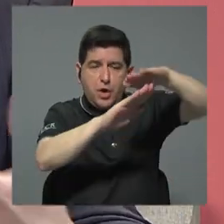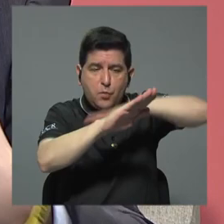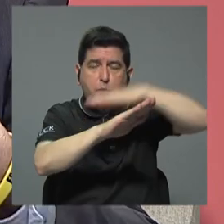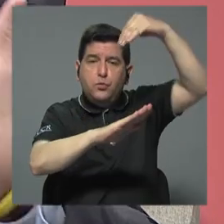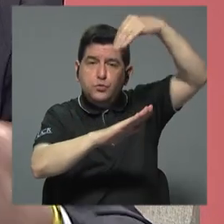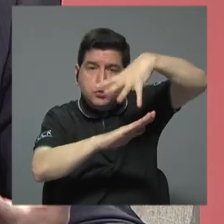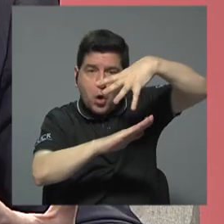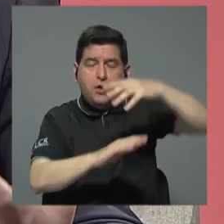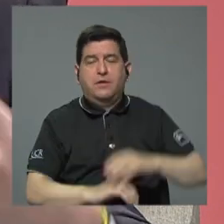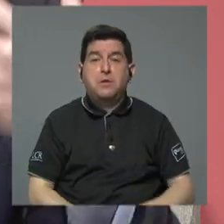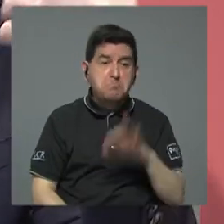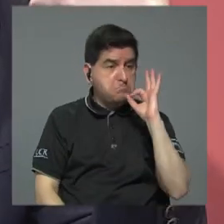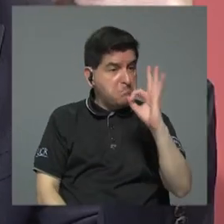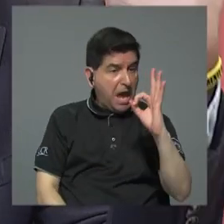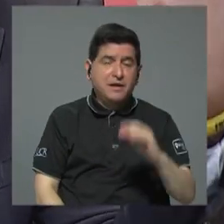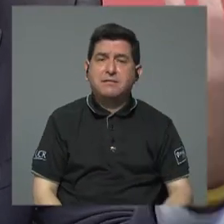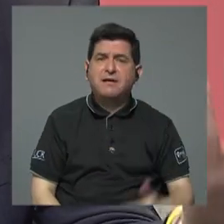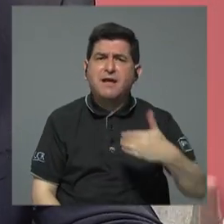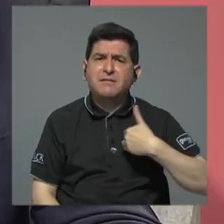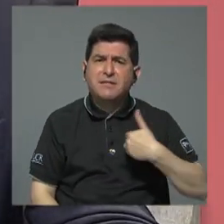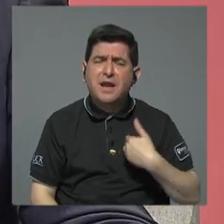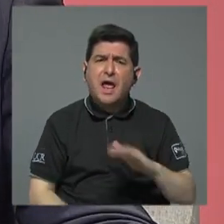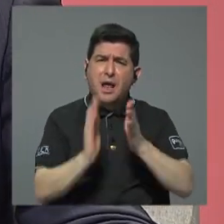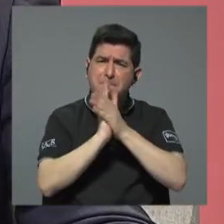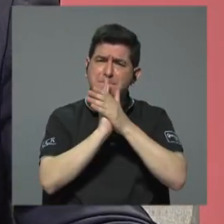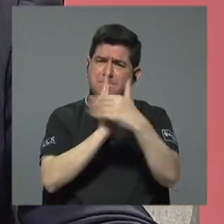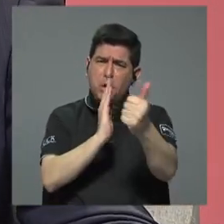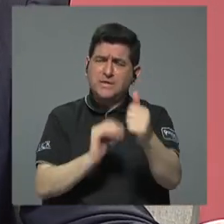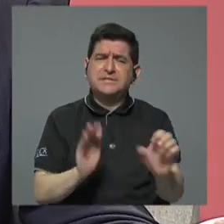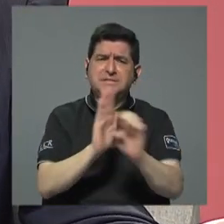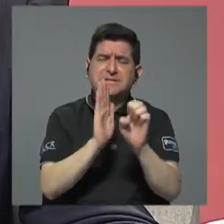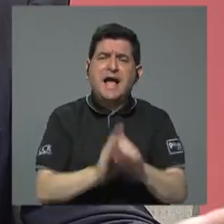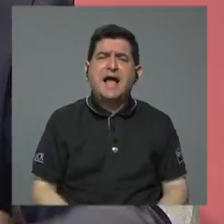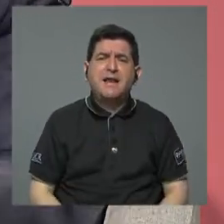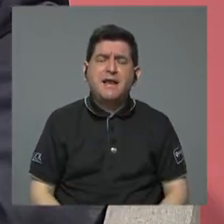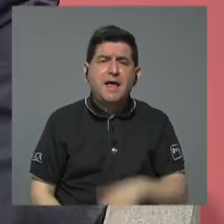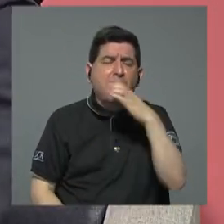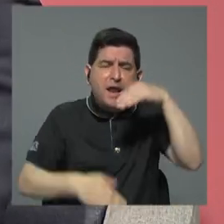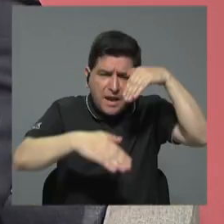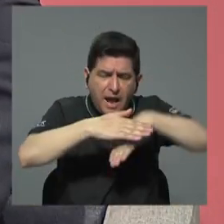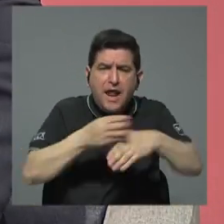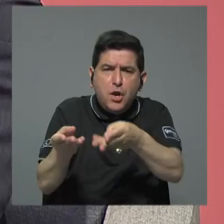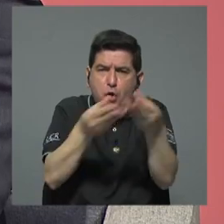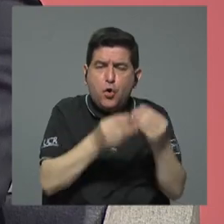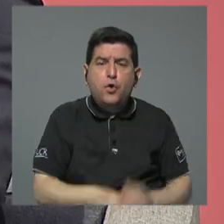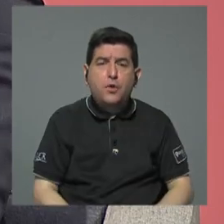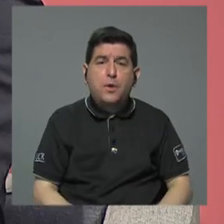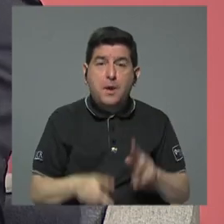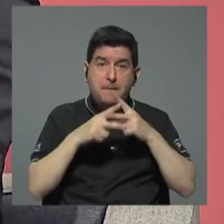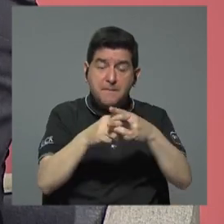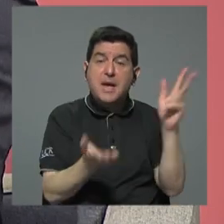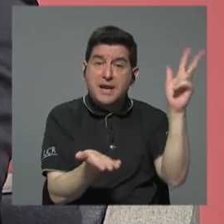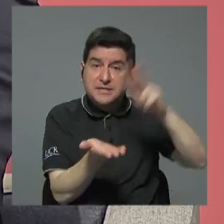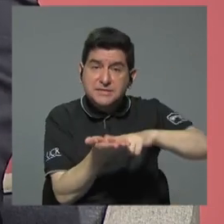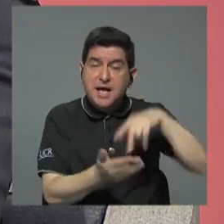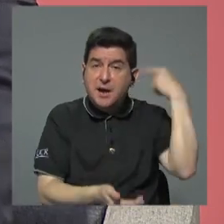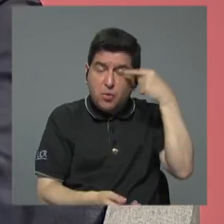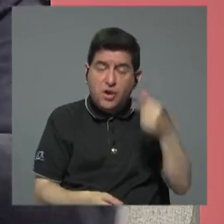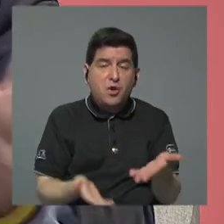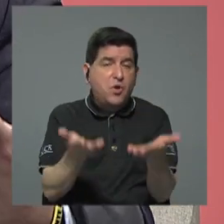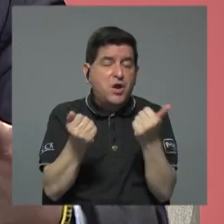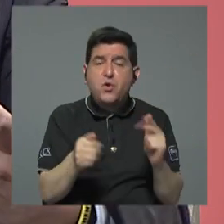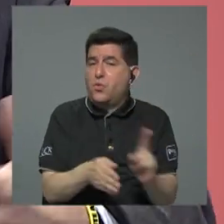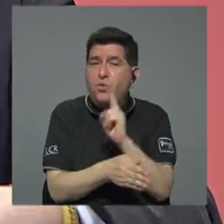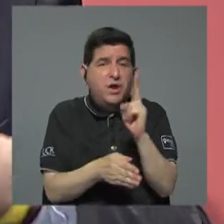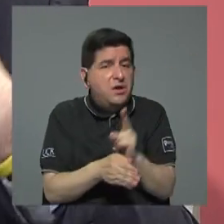solares y eso está bien. Nosotros tenemos un gran potencial todavía, por ejemplo, en la geotermia. Hay un préstamo aprobado que el gobierno no ha querido poner